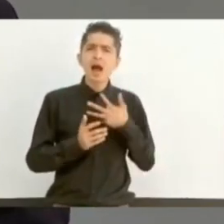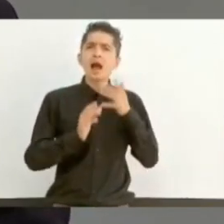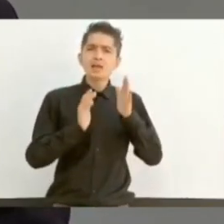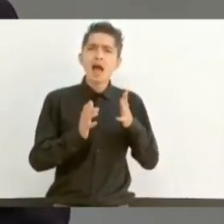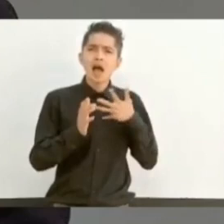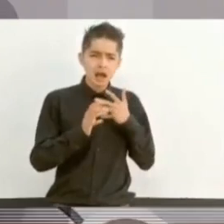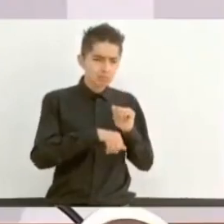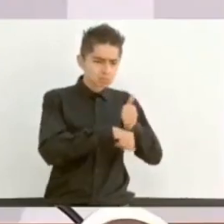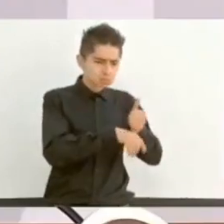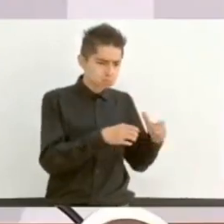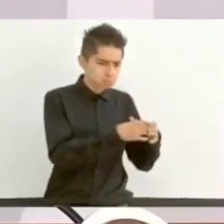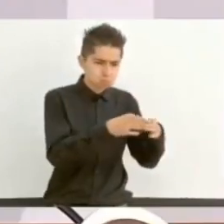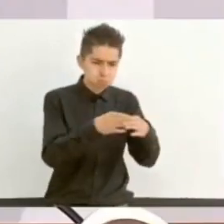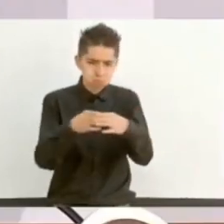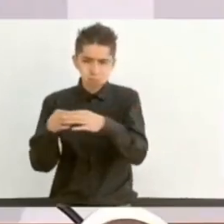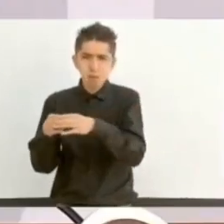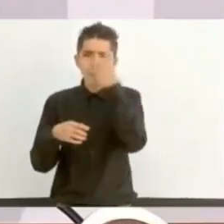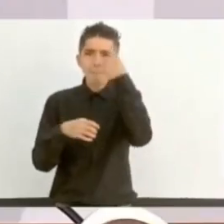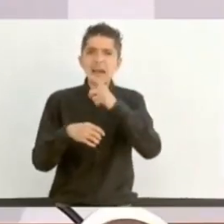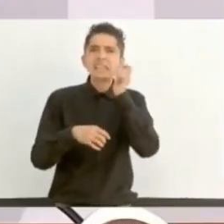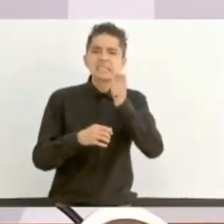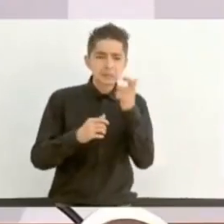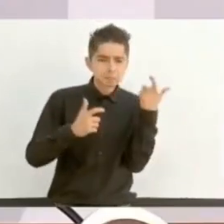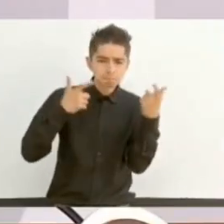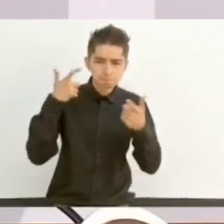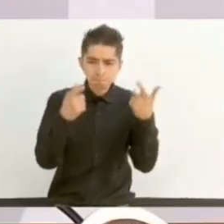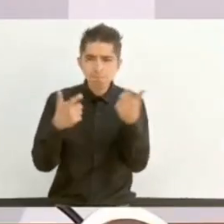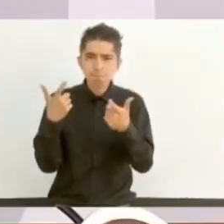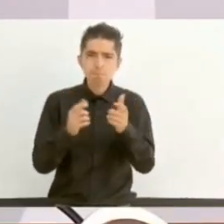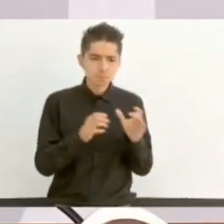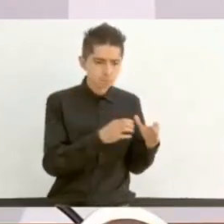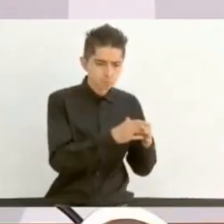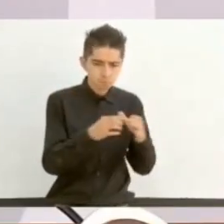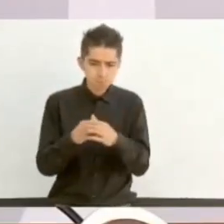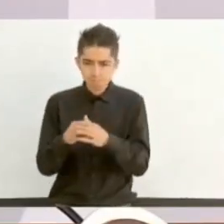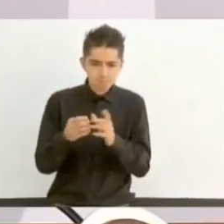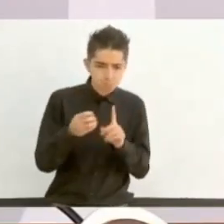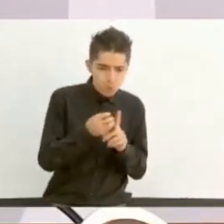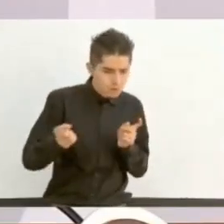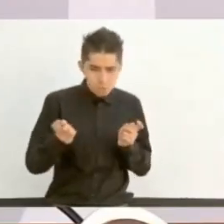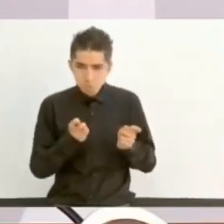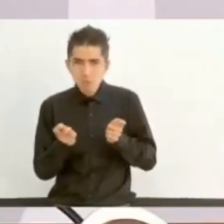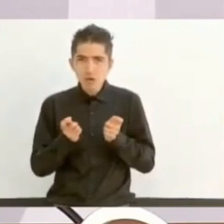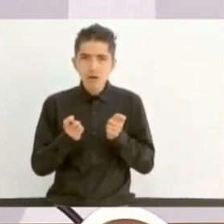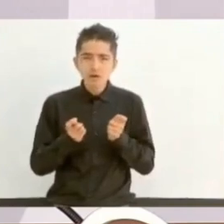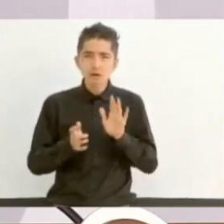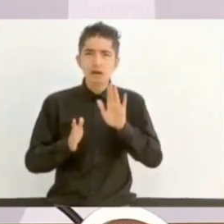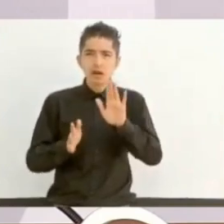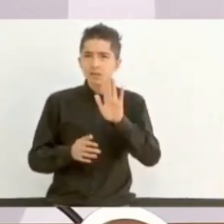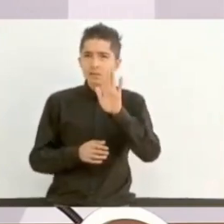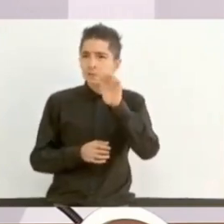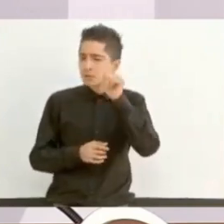vacunación y, como siempre, cuando se requiere,